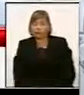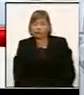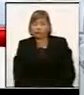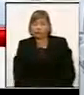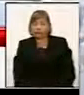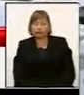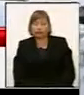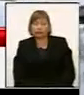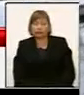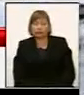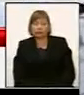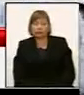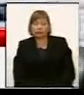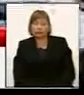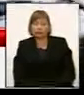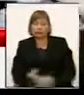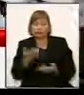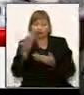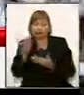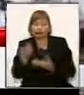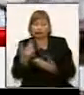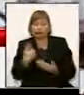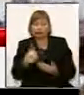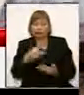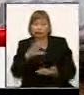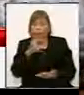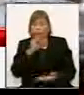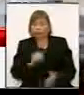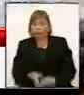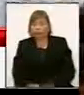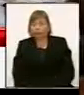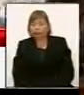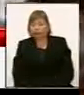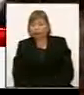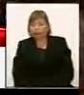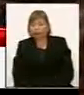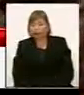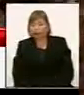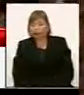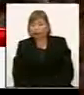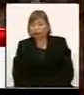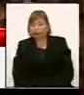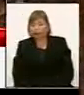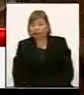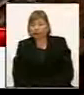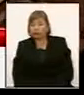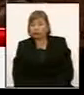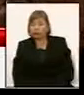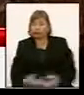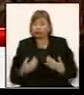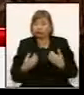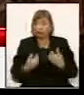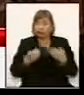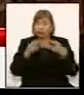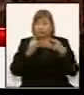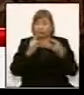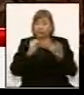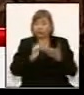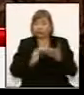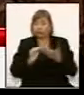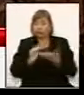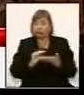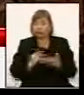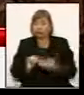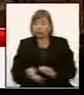Le alcanzaremos, señora vicepresidenta, lo que hemos encontrado. Tuvimos la suerte, señora presidenta, disculpe, a